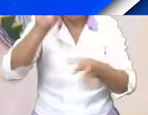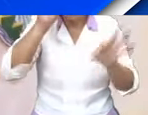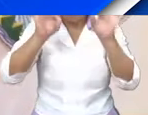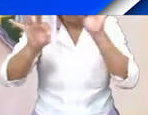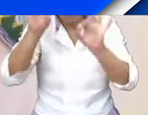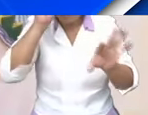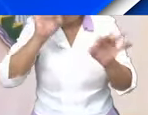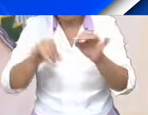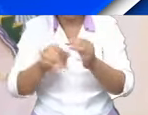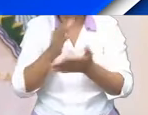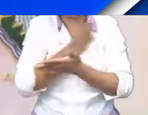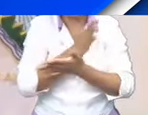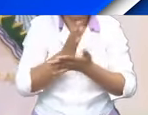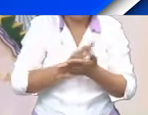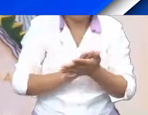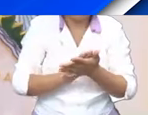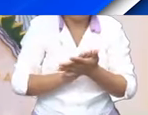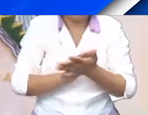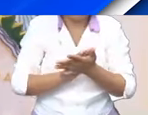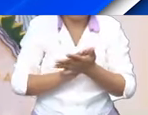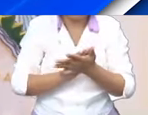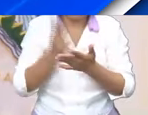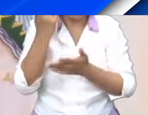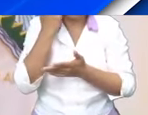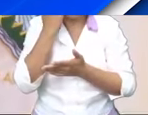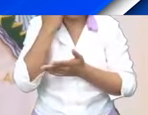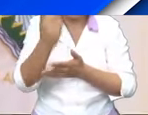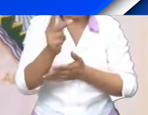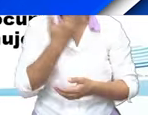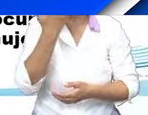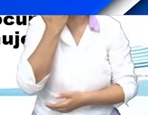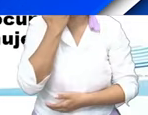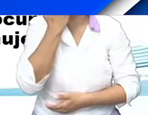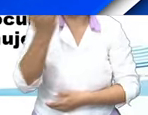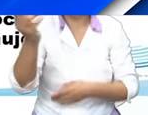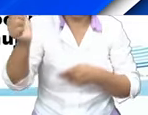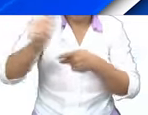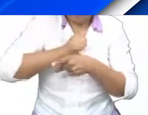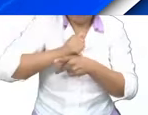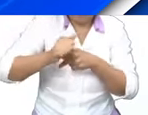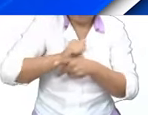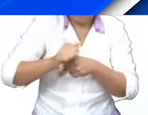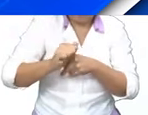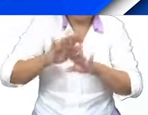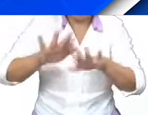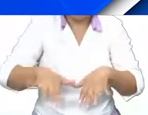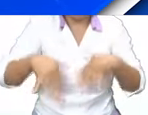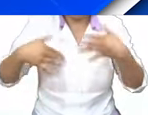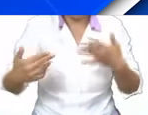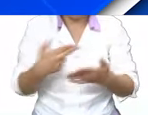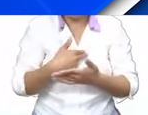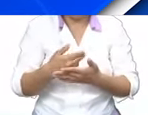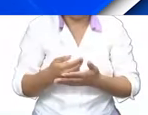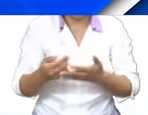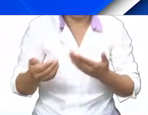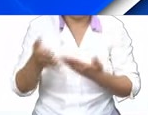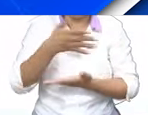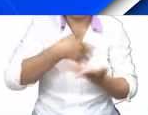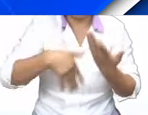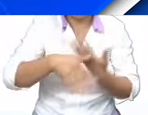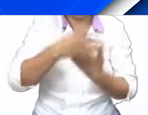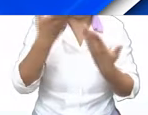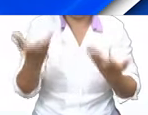los resultados siguientes Se observa que el 57% de la fuerza laboral